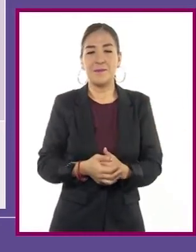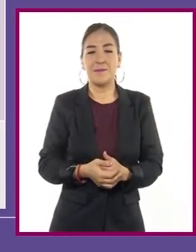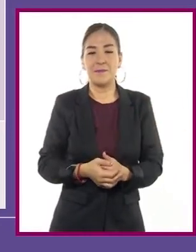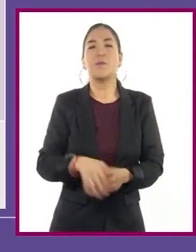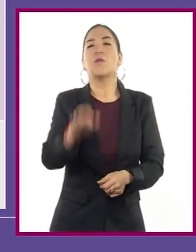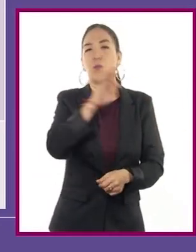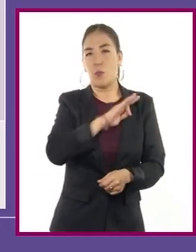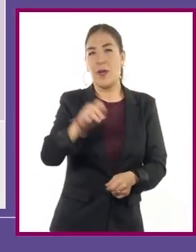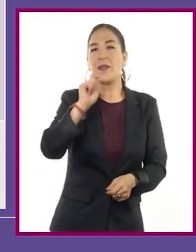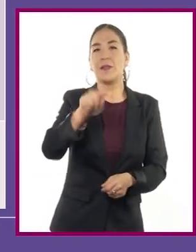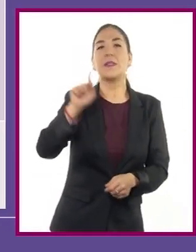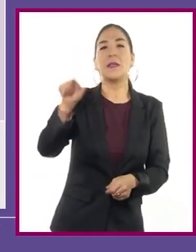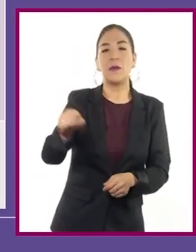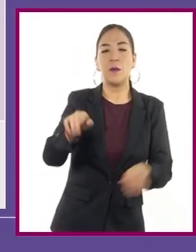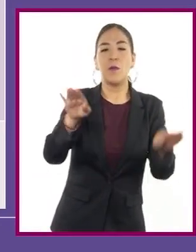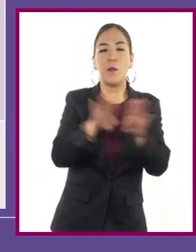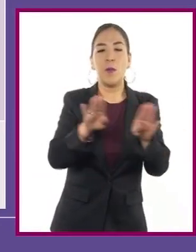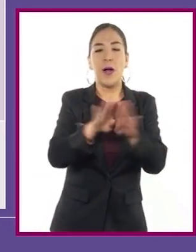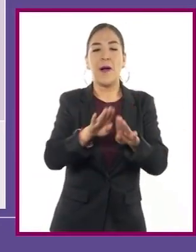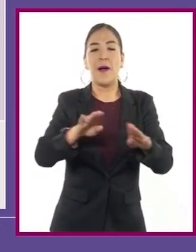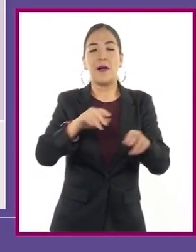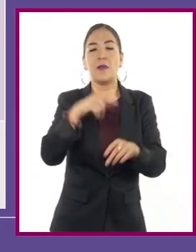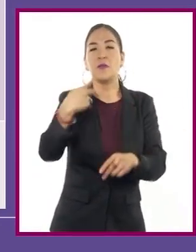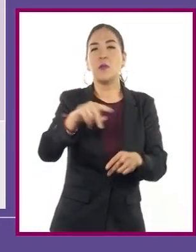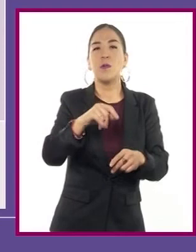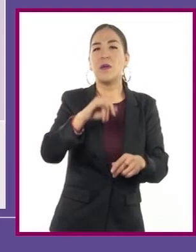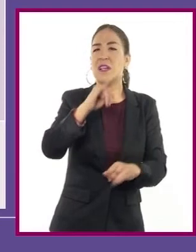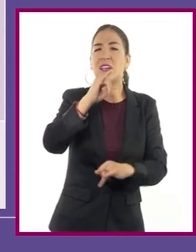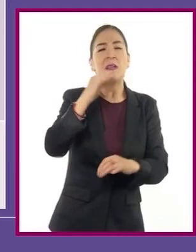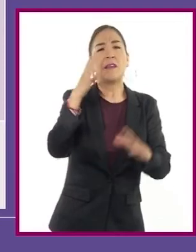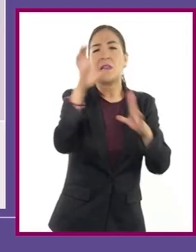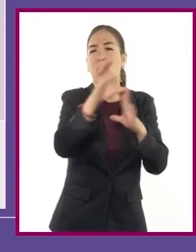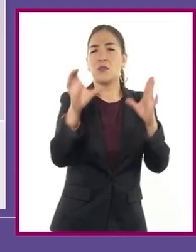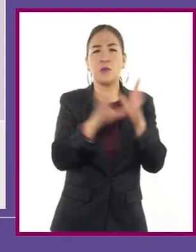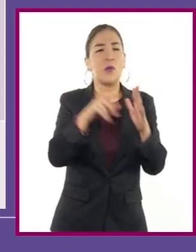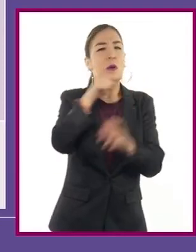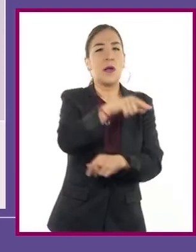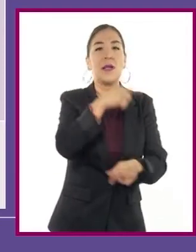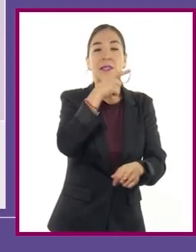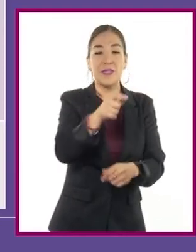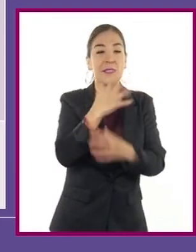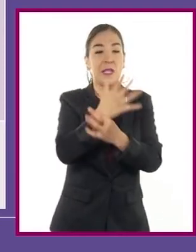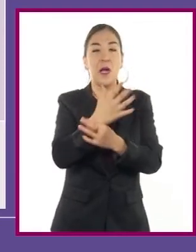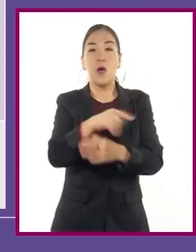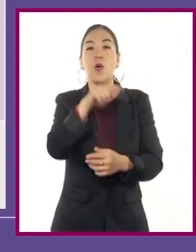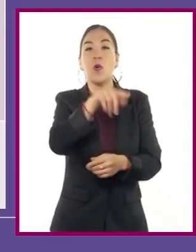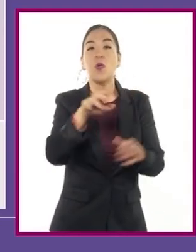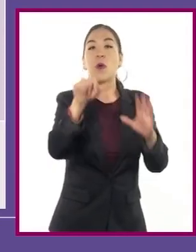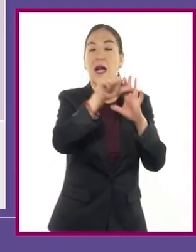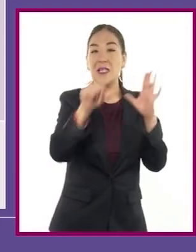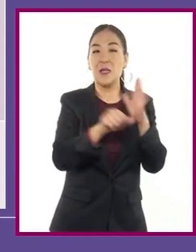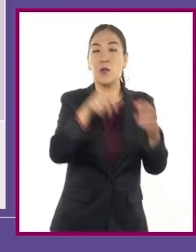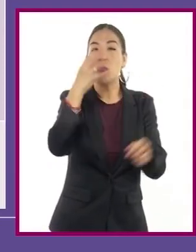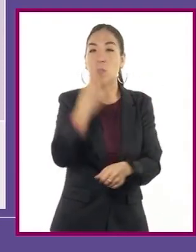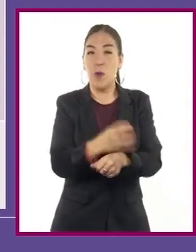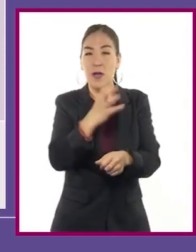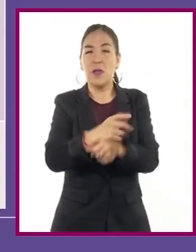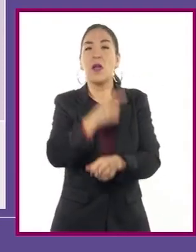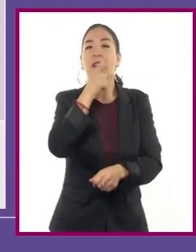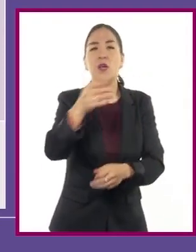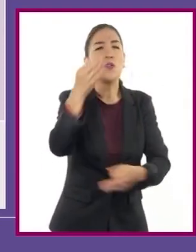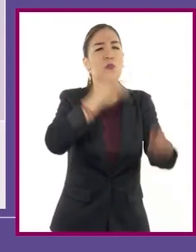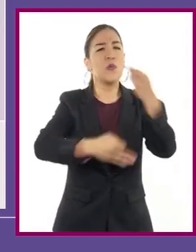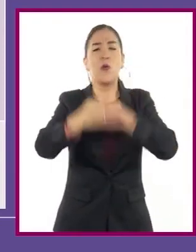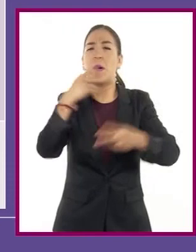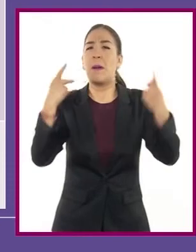podemos recurrir a la acción inconstitucional, porque el artículo 4 de nuestra Constitución dice que